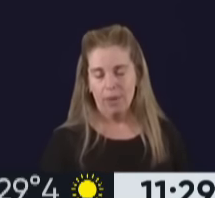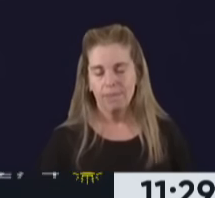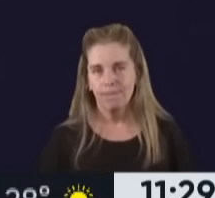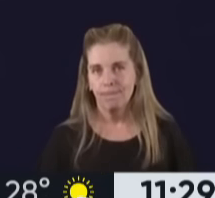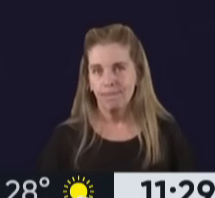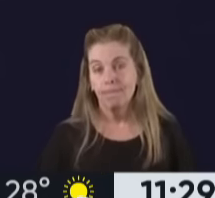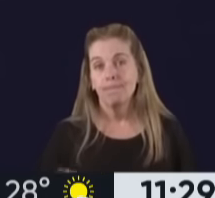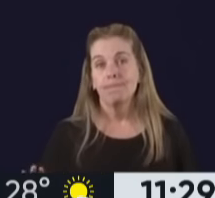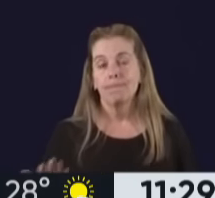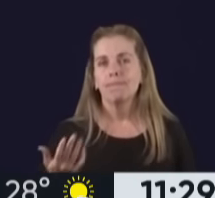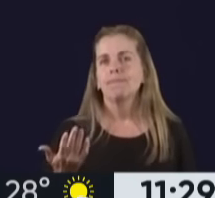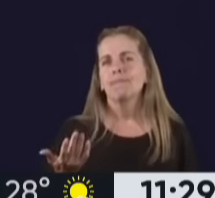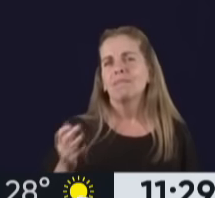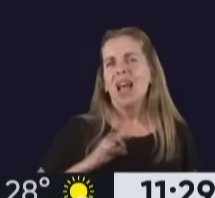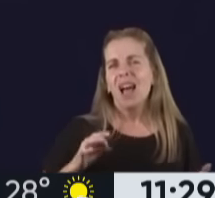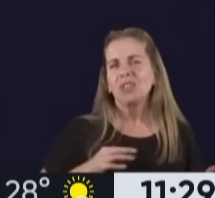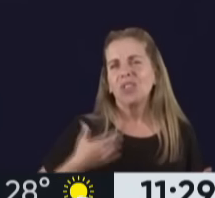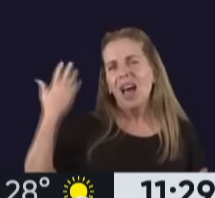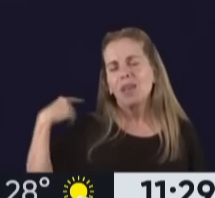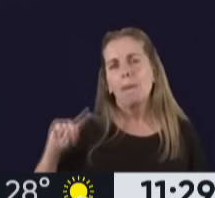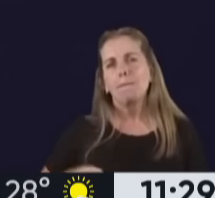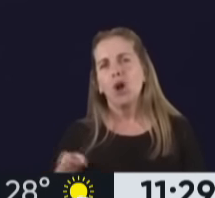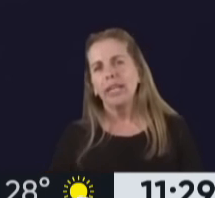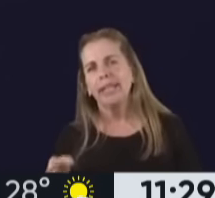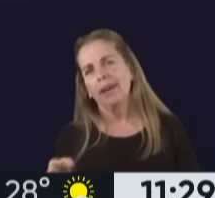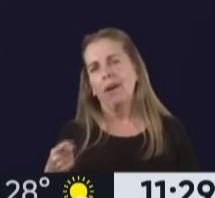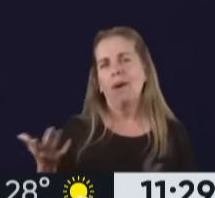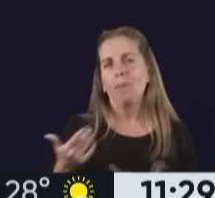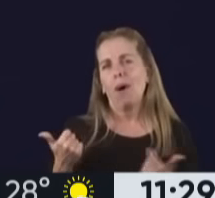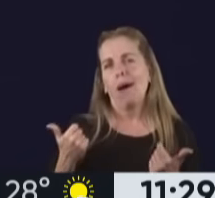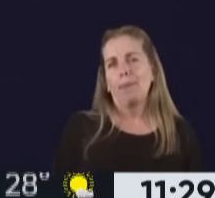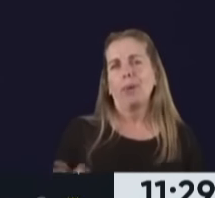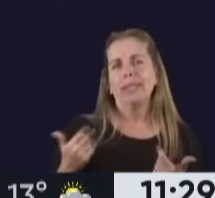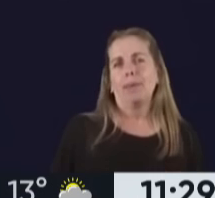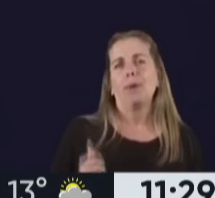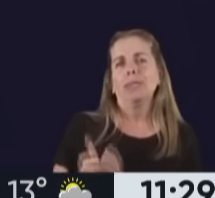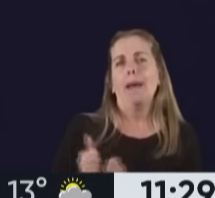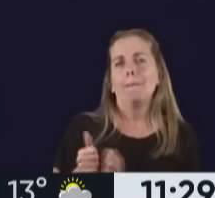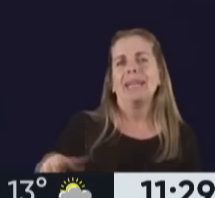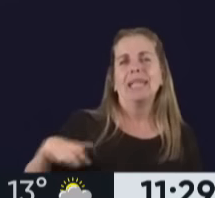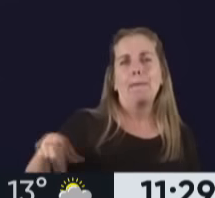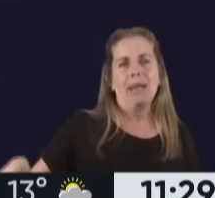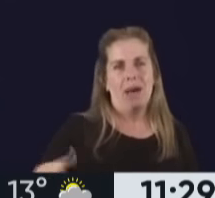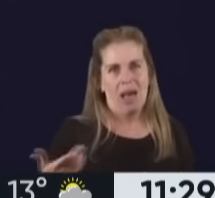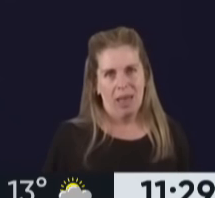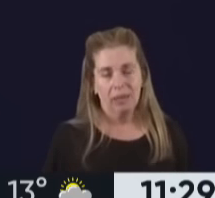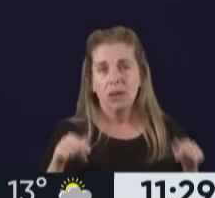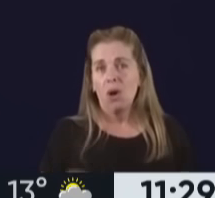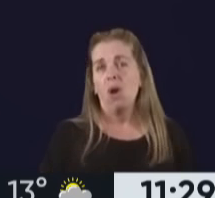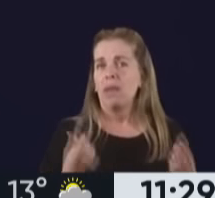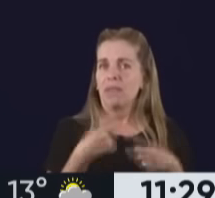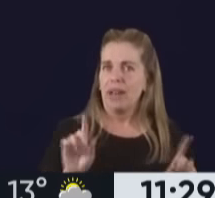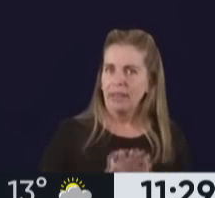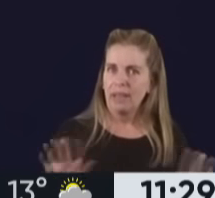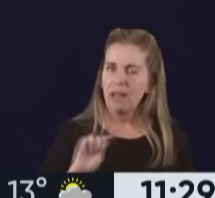Durante años la política se aprovechó del sector privado para esconder la carga fiscal que recaía sobre los contribuyentes. Hoy, en cambio, en nuestro